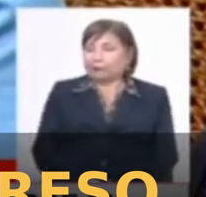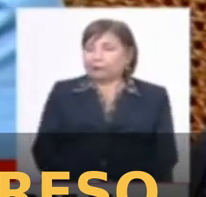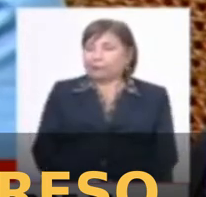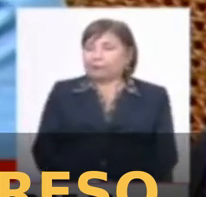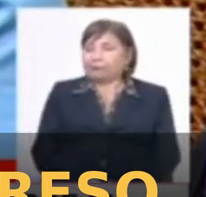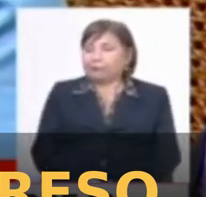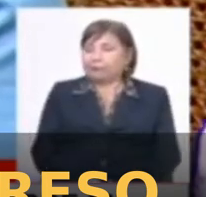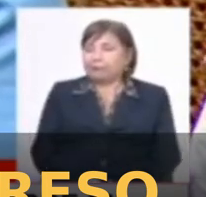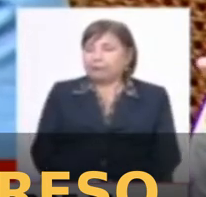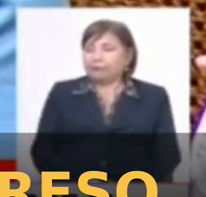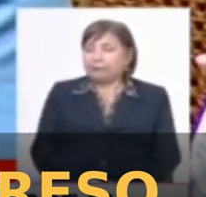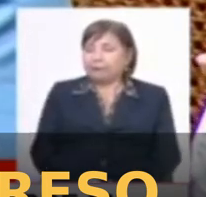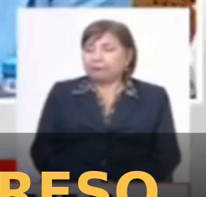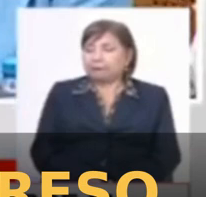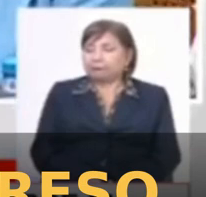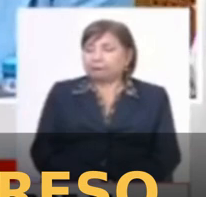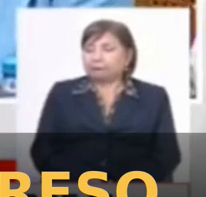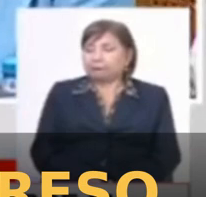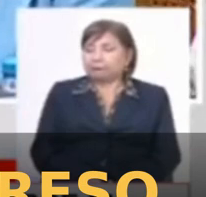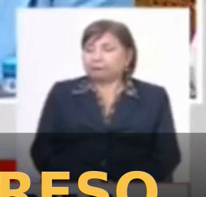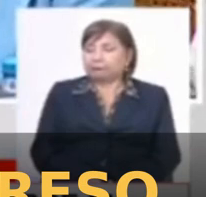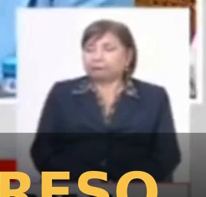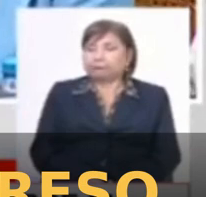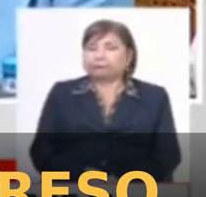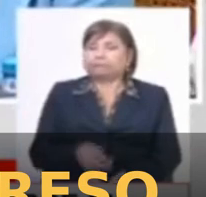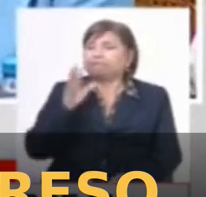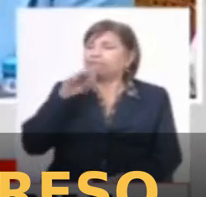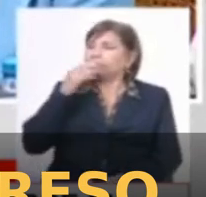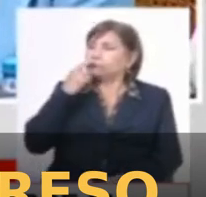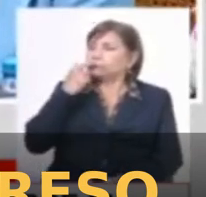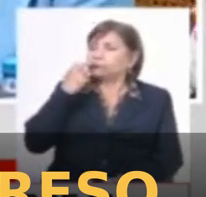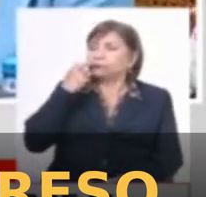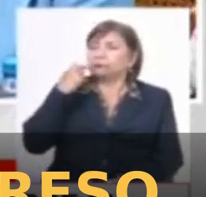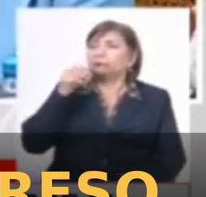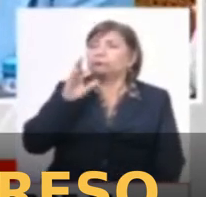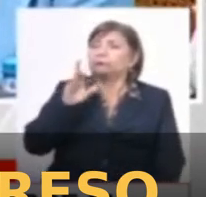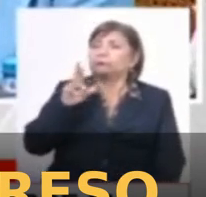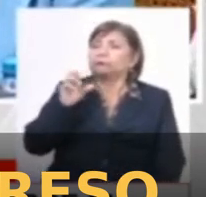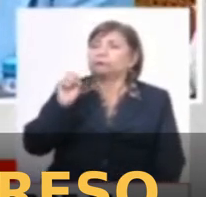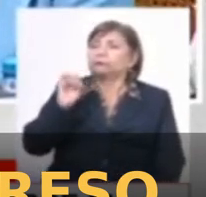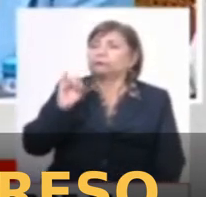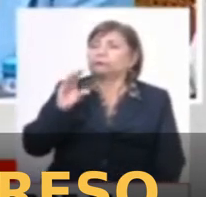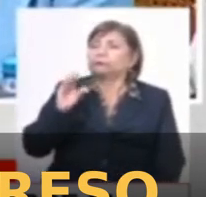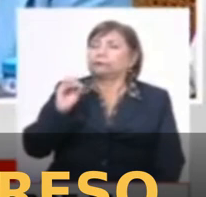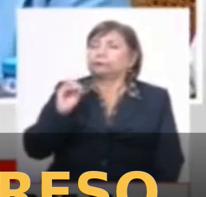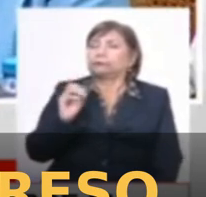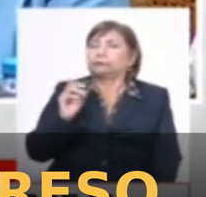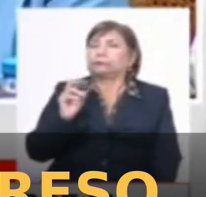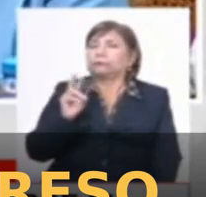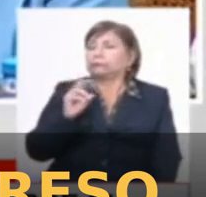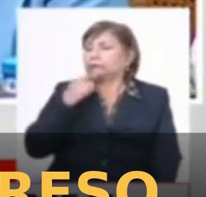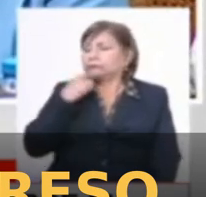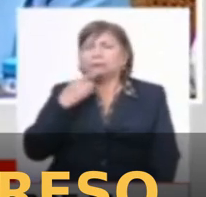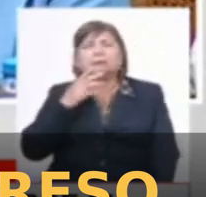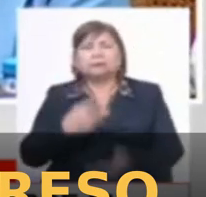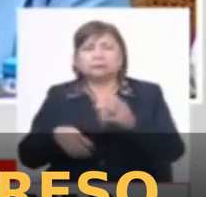Ok, sus labores. Bueno, sus labores es delictiva. Uh-huh. Pero, ¿y Juan Francisco Silva Villegas, qué labor cumplía él? Pero era